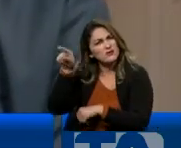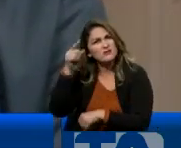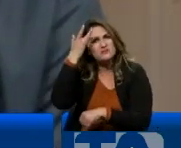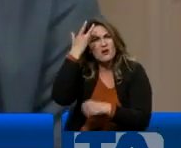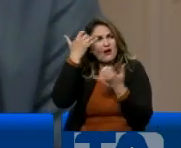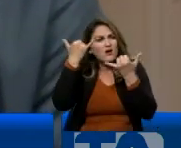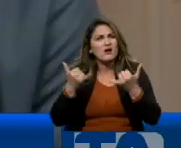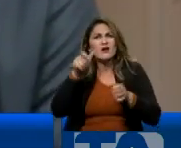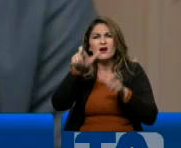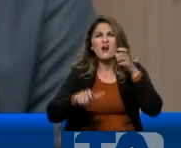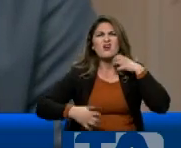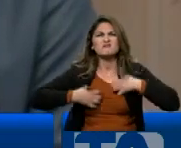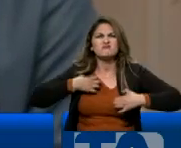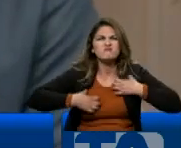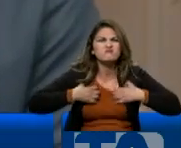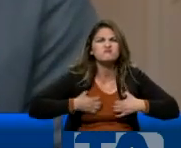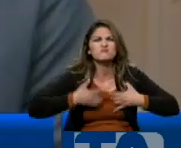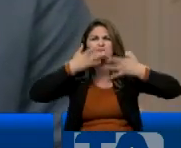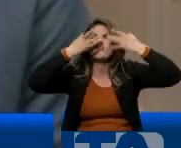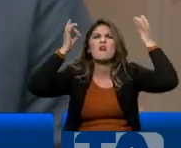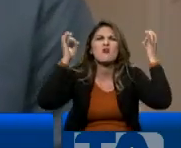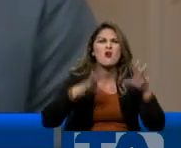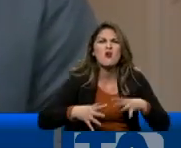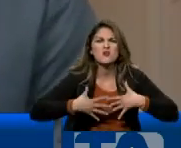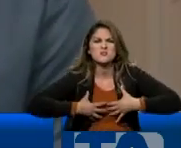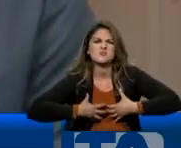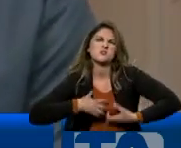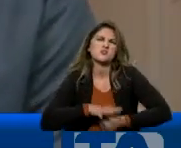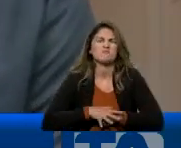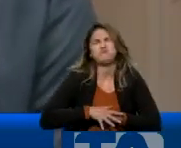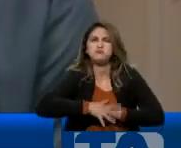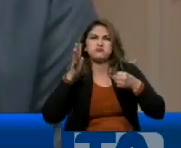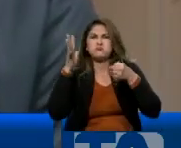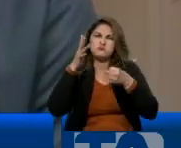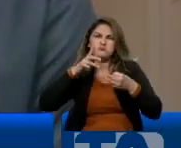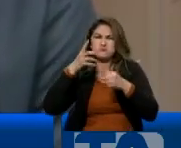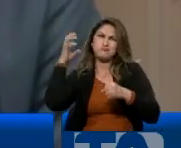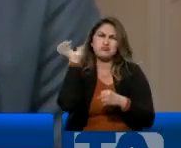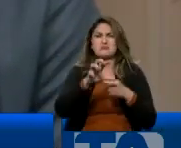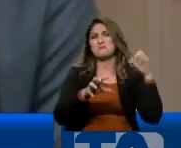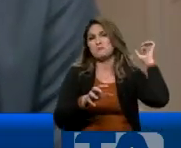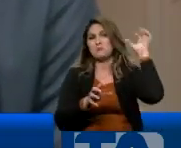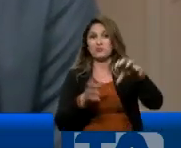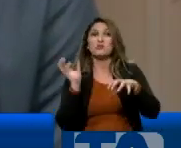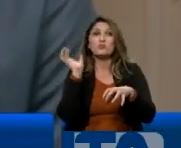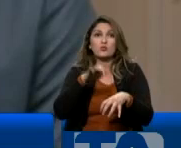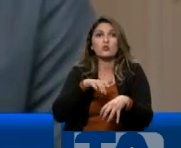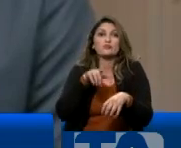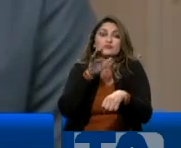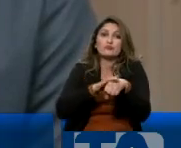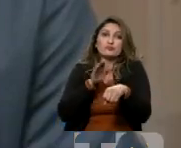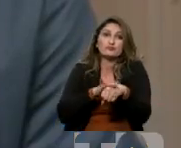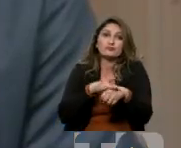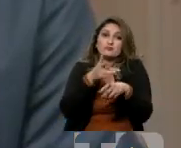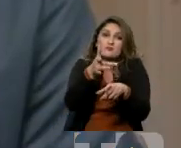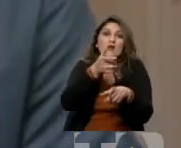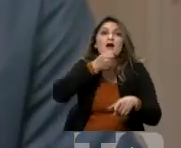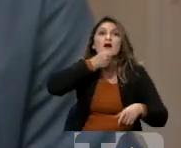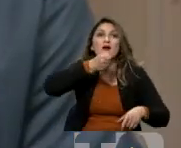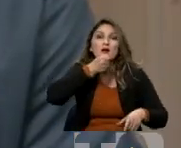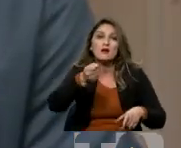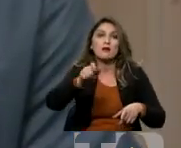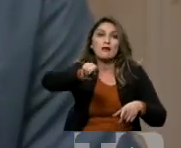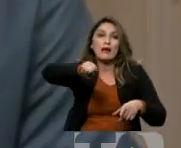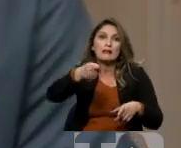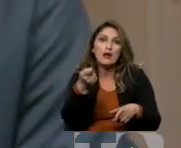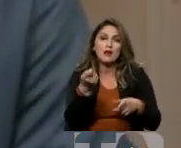social de alguna manera concluyeron muchos sectores y se lanzaron en contra de los periodistas y